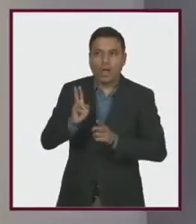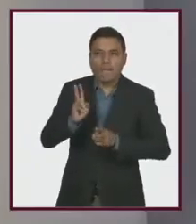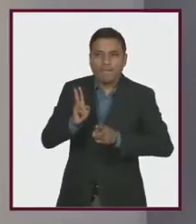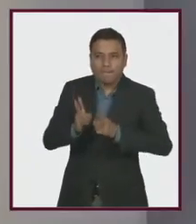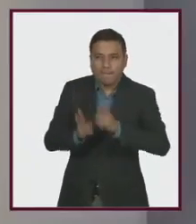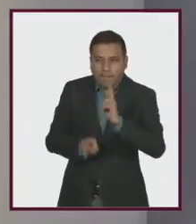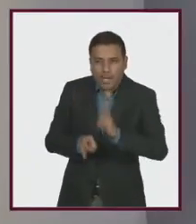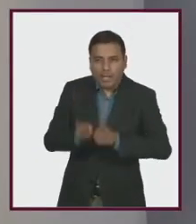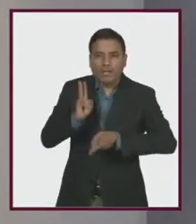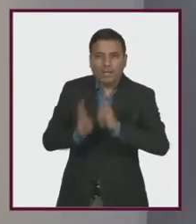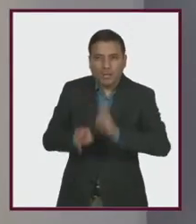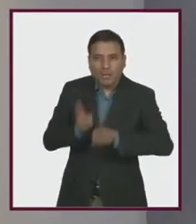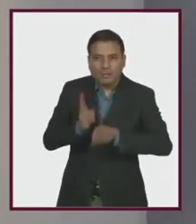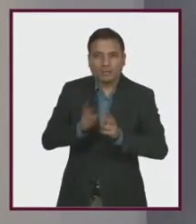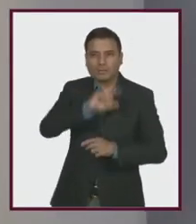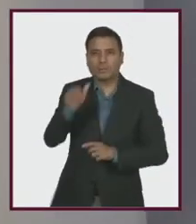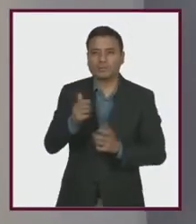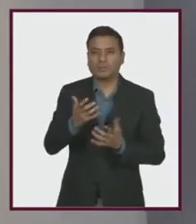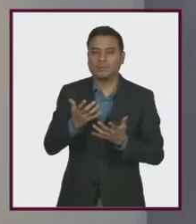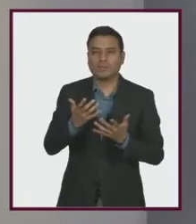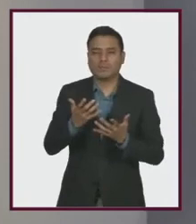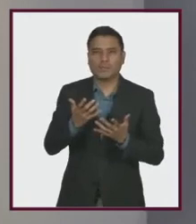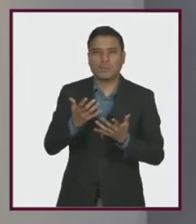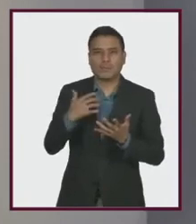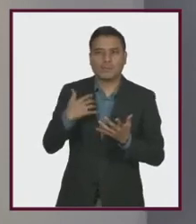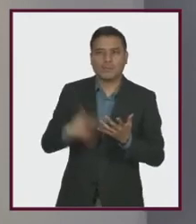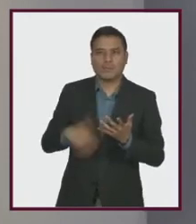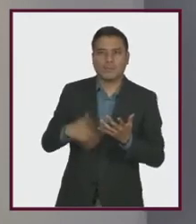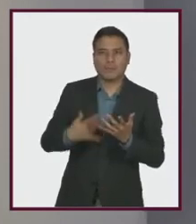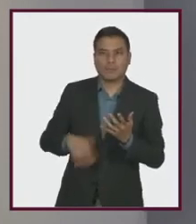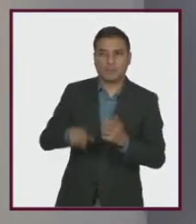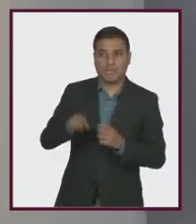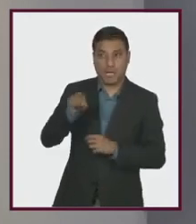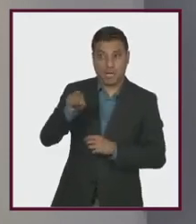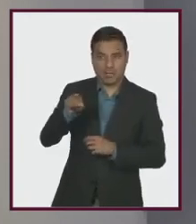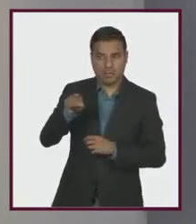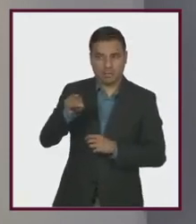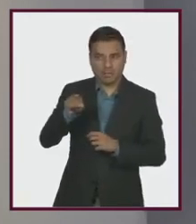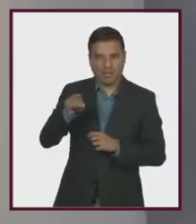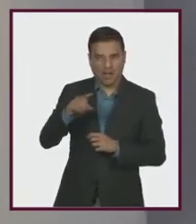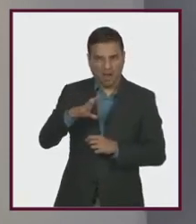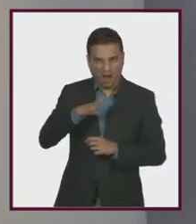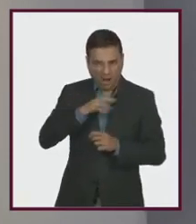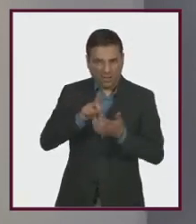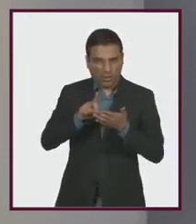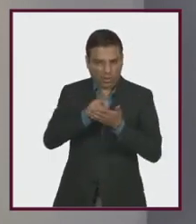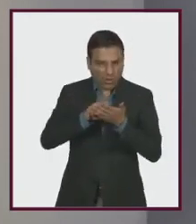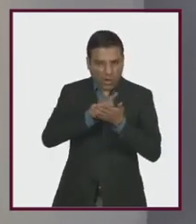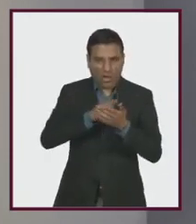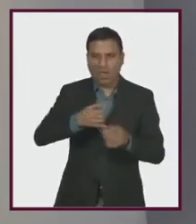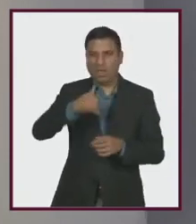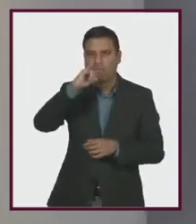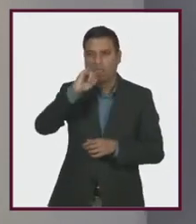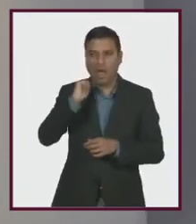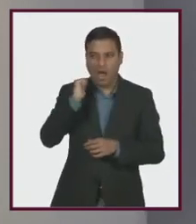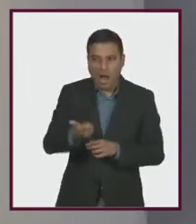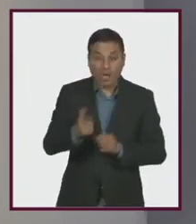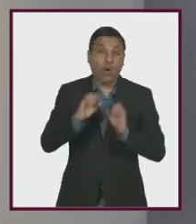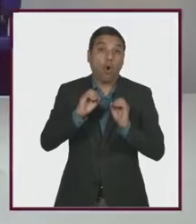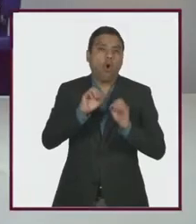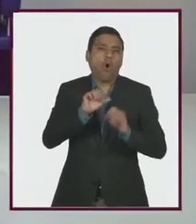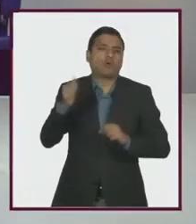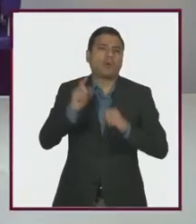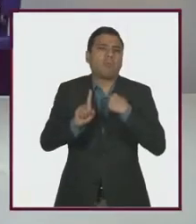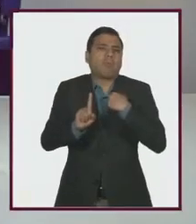poder identificar si estamos frente a un chico o chica que está empezando a consumir alguna sustancia o que a lo mejor tiene otro tipo de